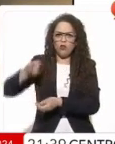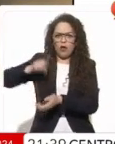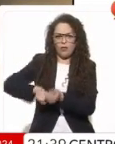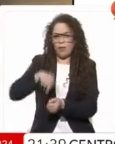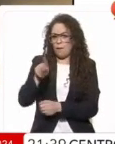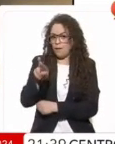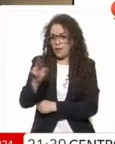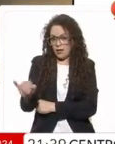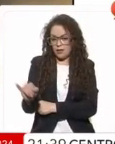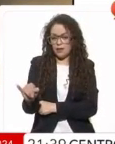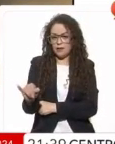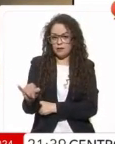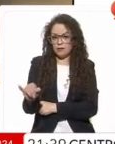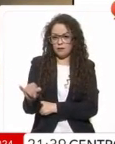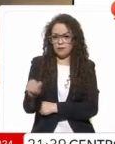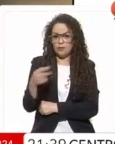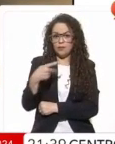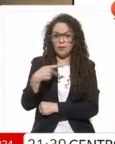poderlo hacer,